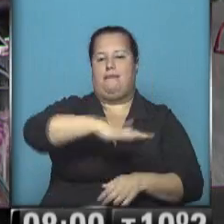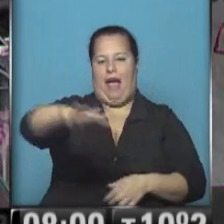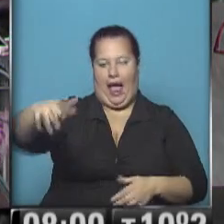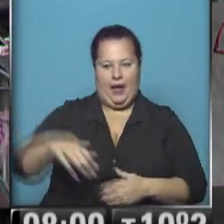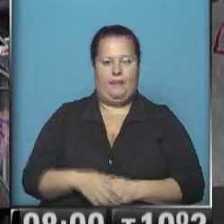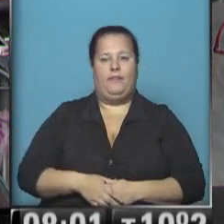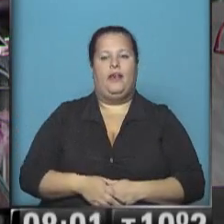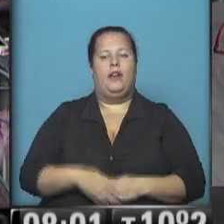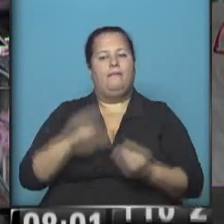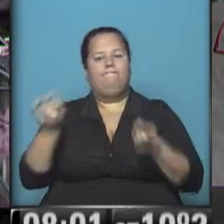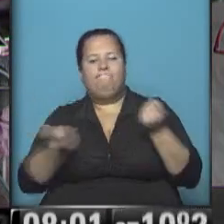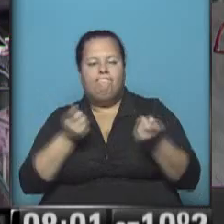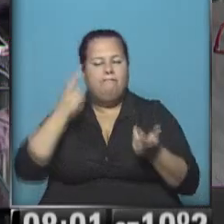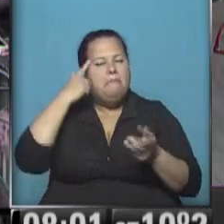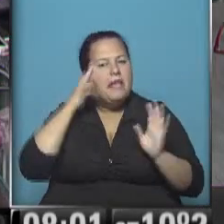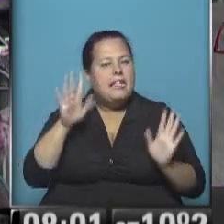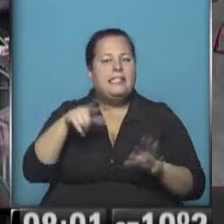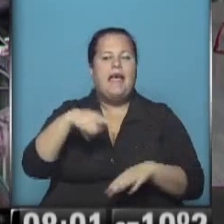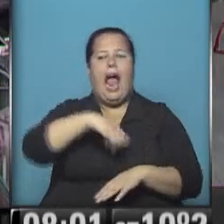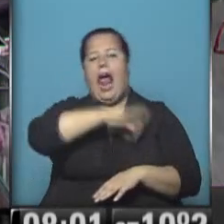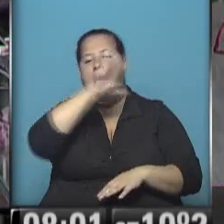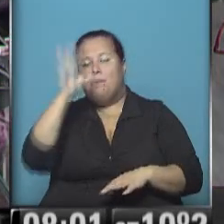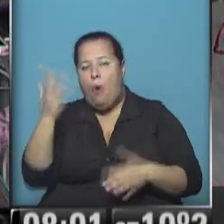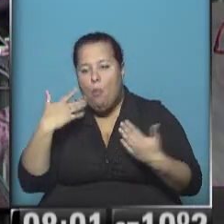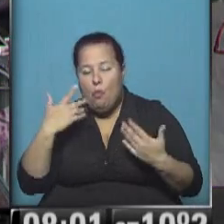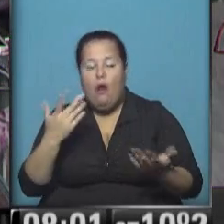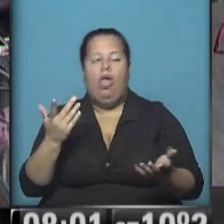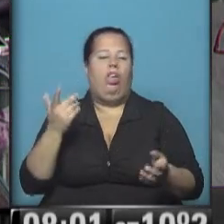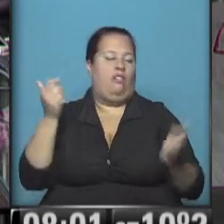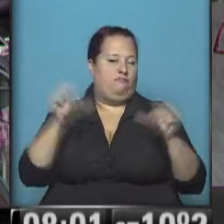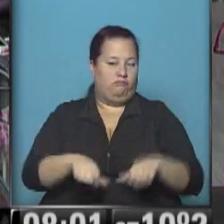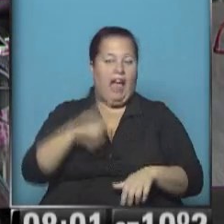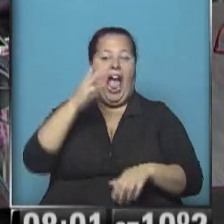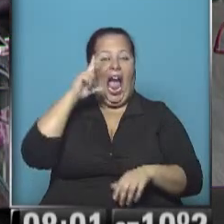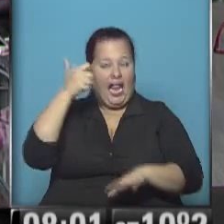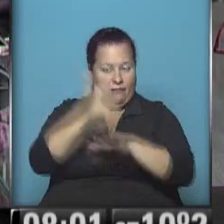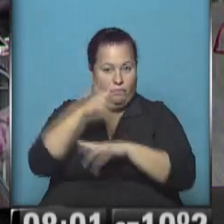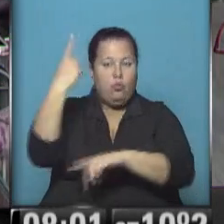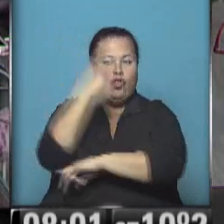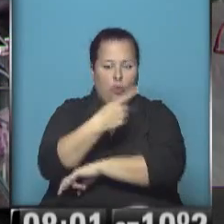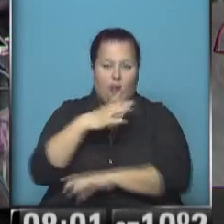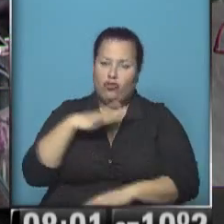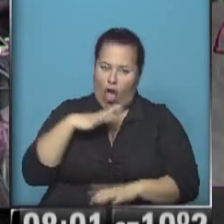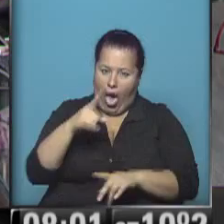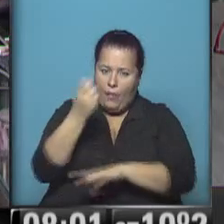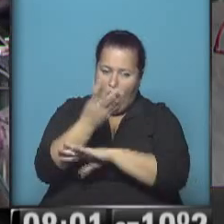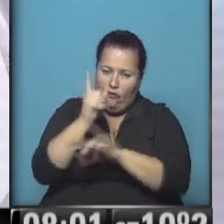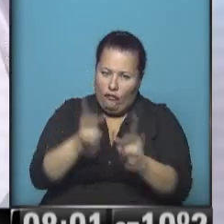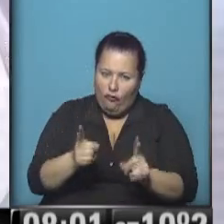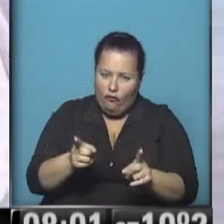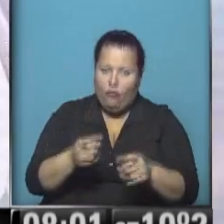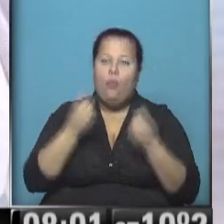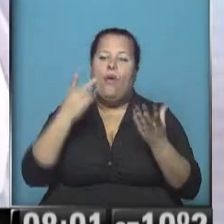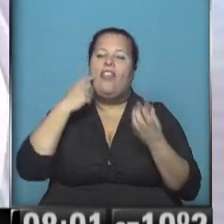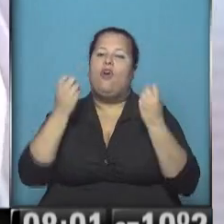en el mar había mucha especulación esperanzas de que la madrugada puedan hacerlo pero ariel magirena está allí en puerto madero sigue varada a esta hora la